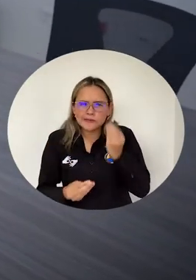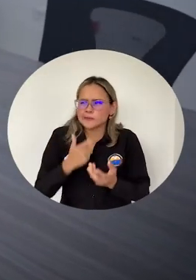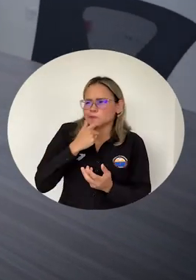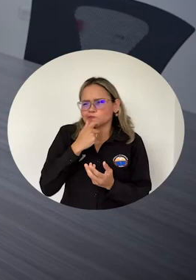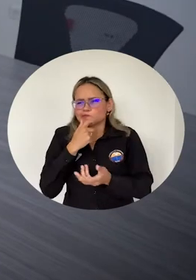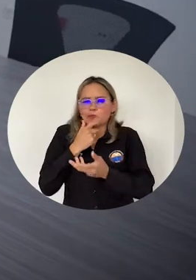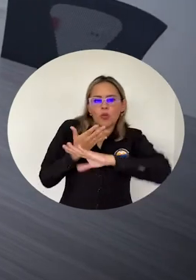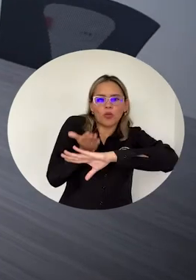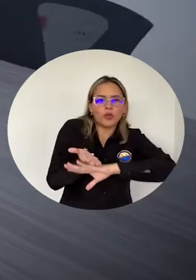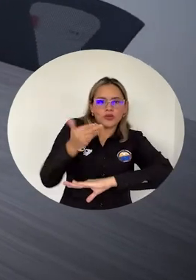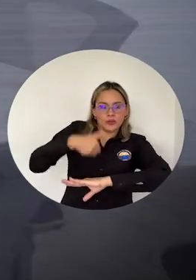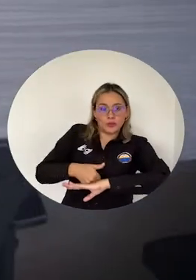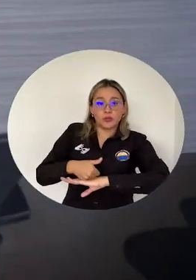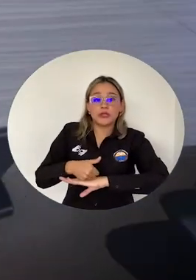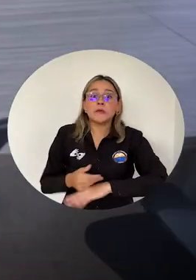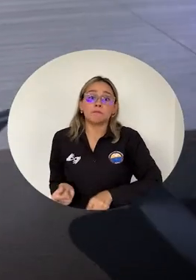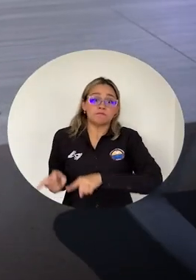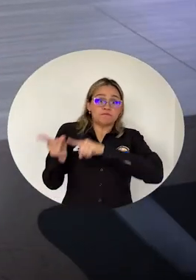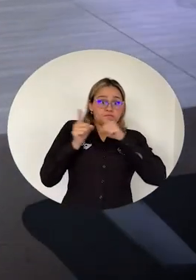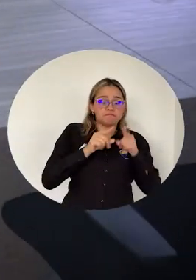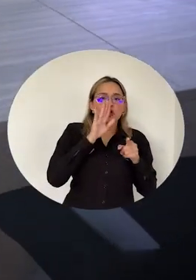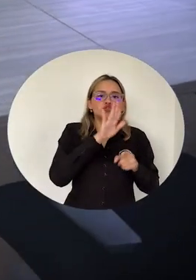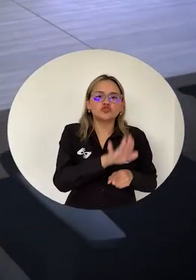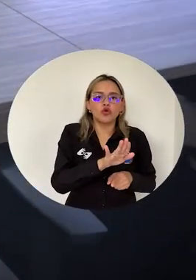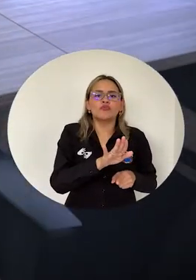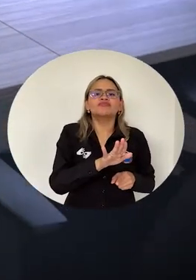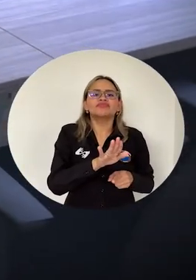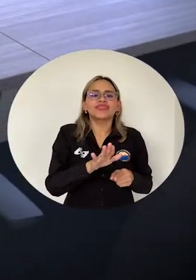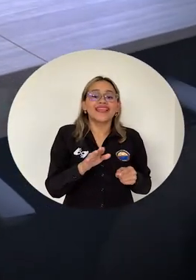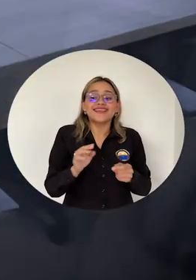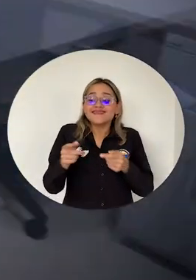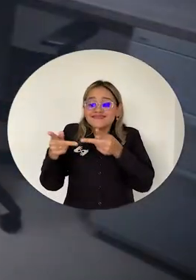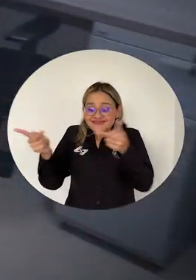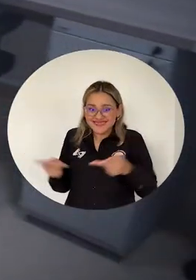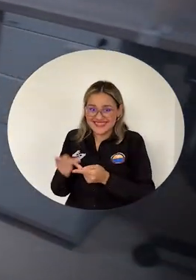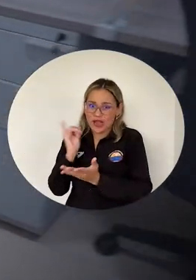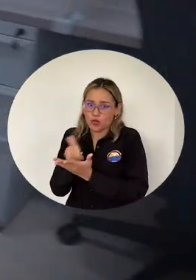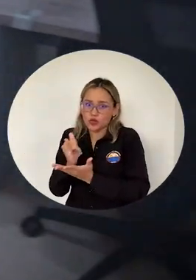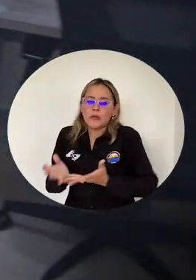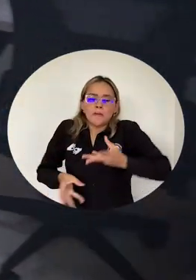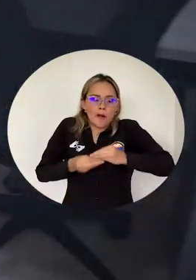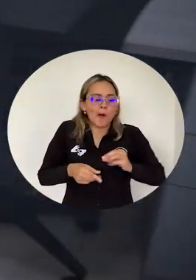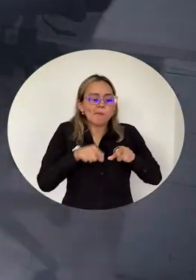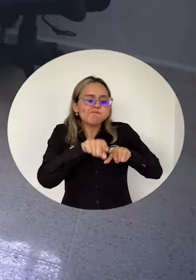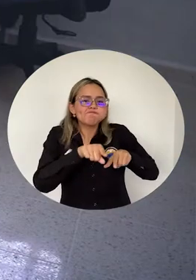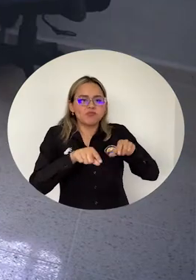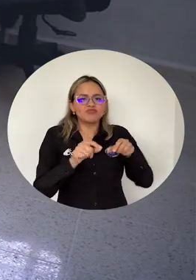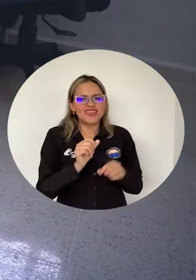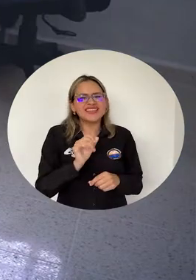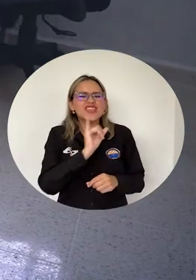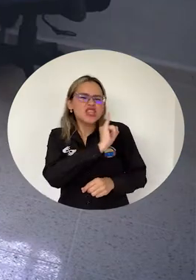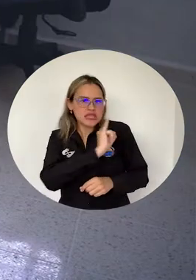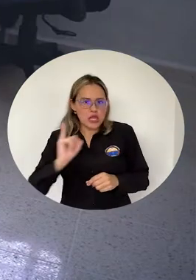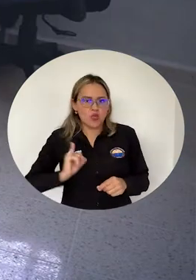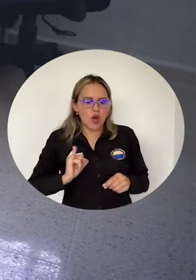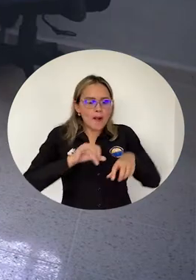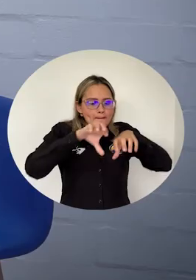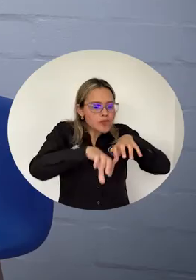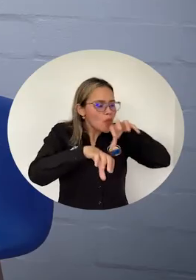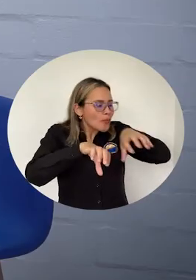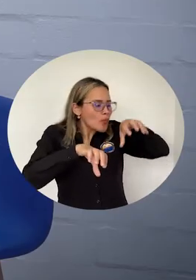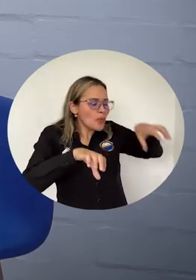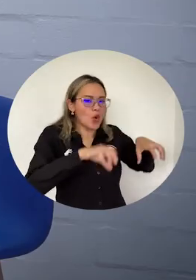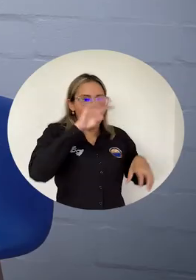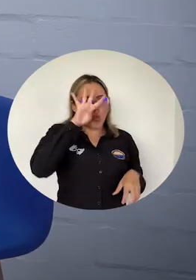creación, de co-creación Además de la sala de juntas, nuestro Centro del Liderazgo cuenta con cuatro espacios para trabajo individual Donde